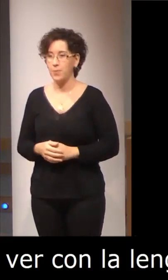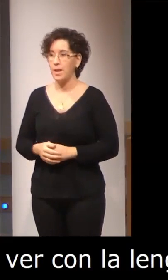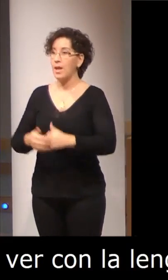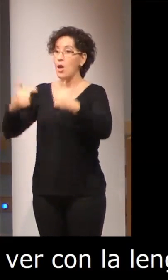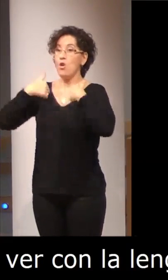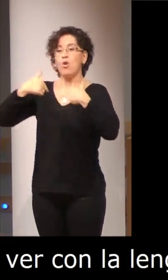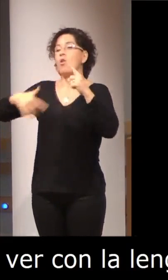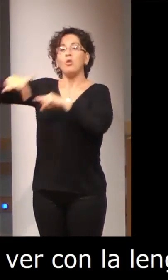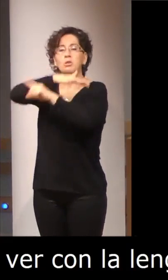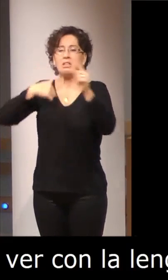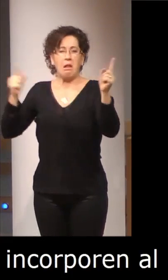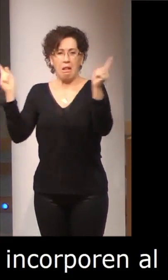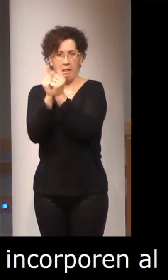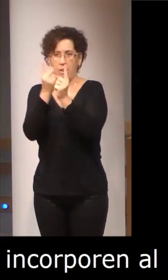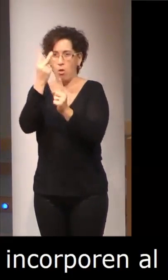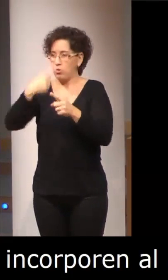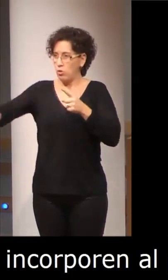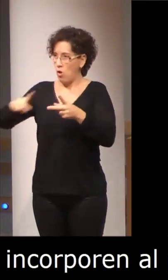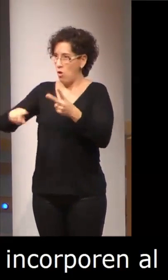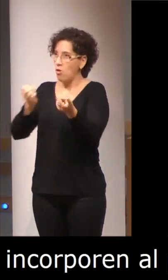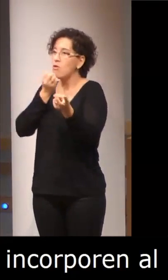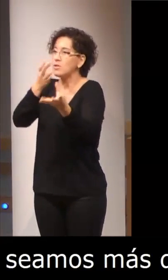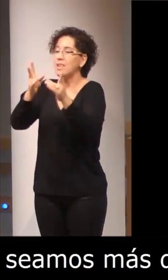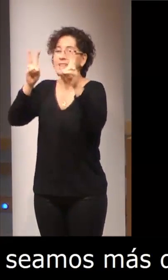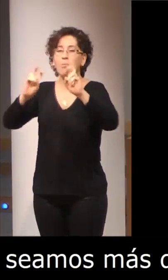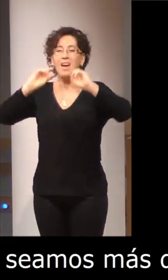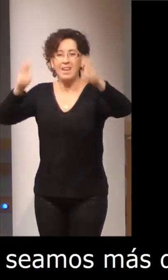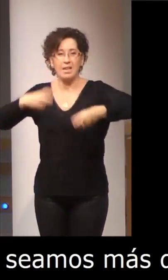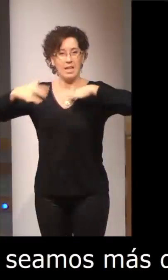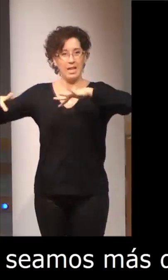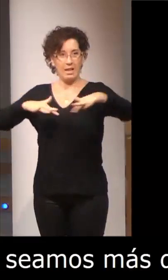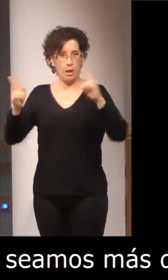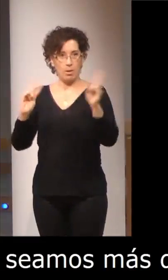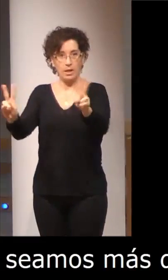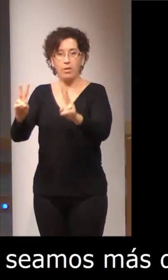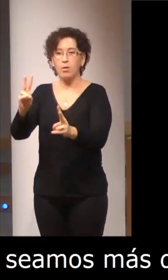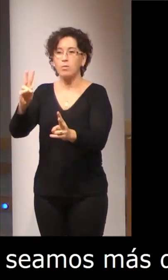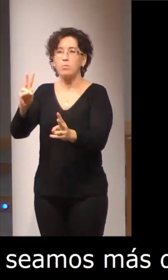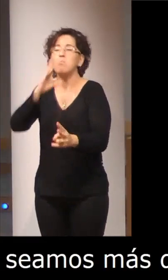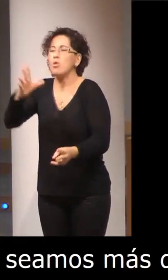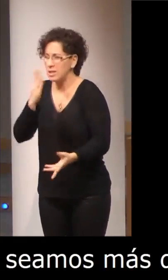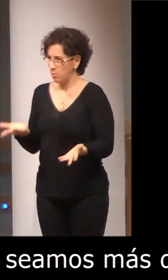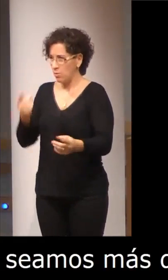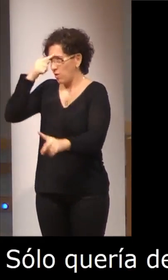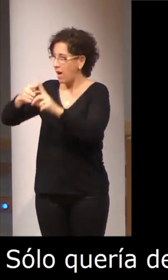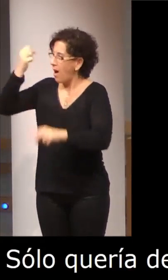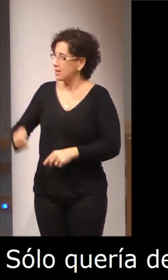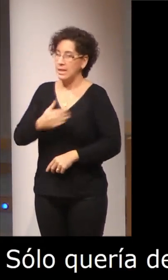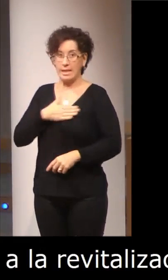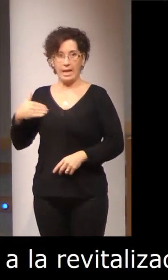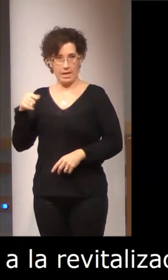al contexto, solo quería decir un par de cosas con respecto a la revitalización, porque es necesario revitalizar la lengua de signos. Y